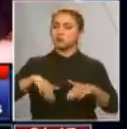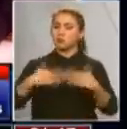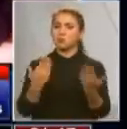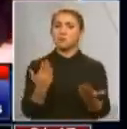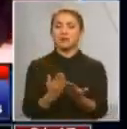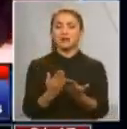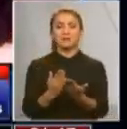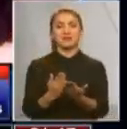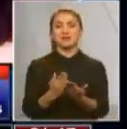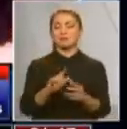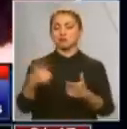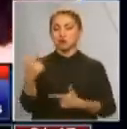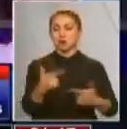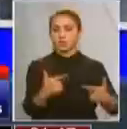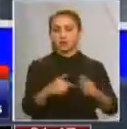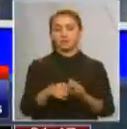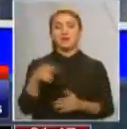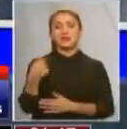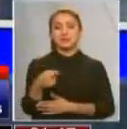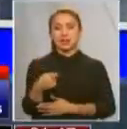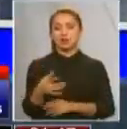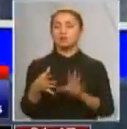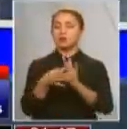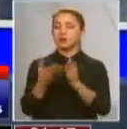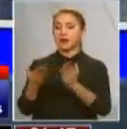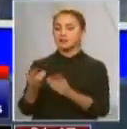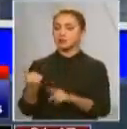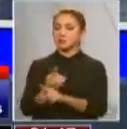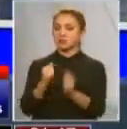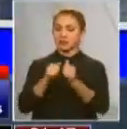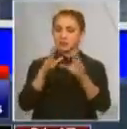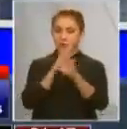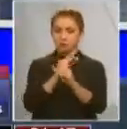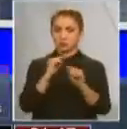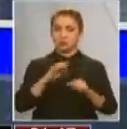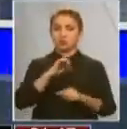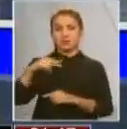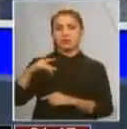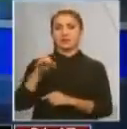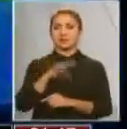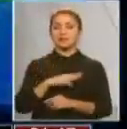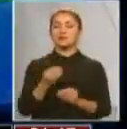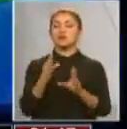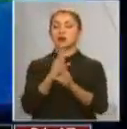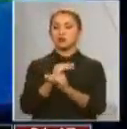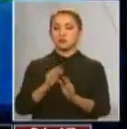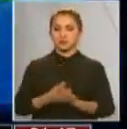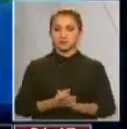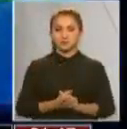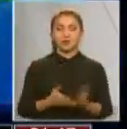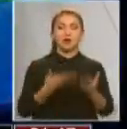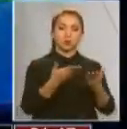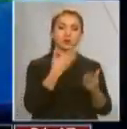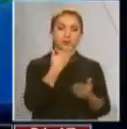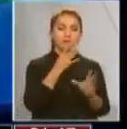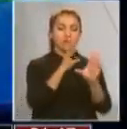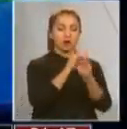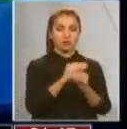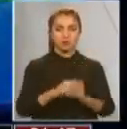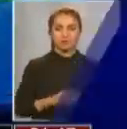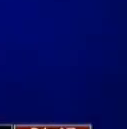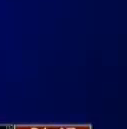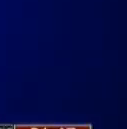y completamente política. Senador Carlos Bianchi, muchas gracias por haber conversado esta noche con CNN Chile. Buenas noches. A ustedes también, buenas noches.